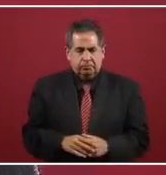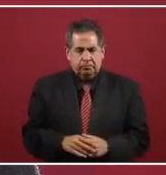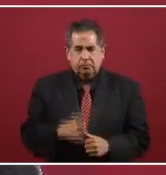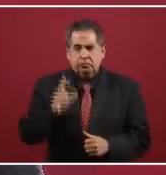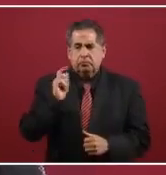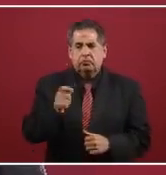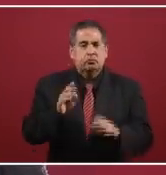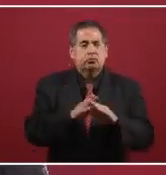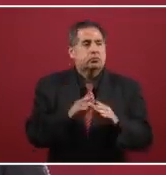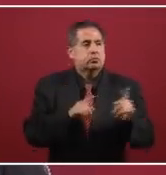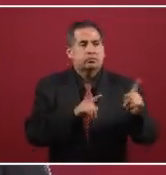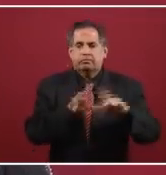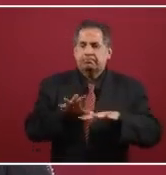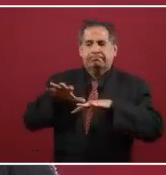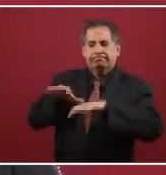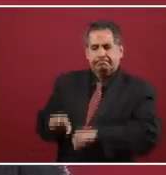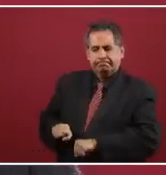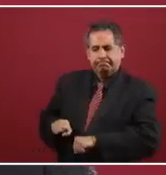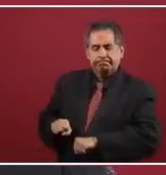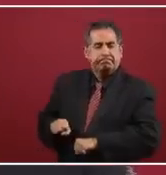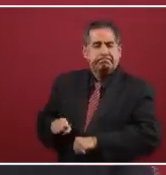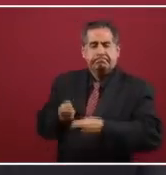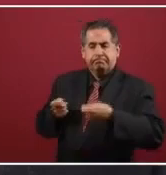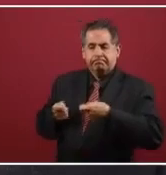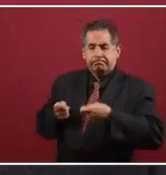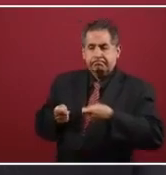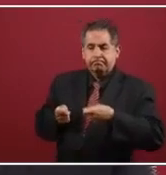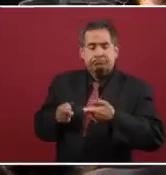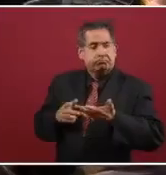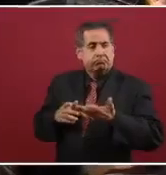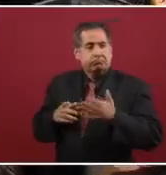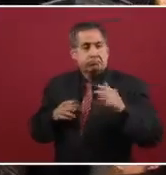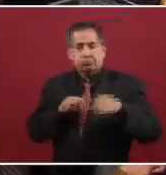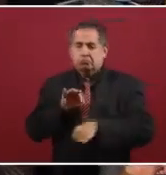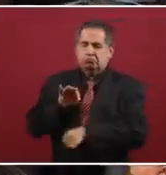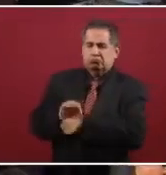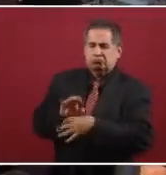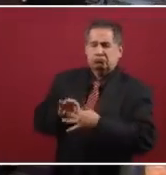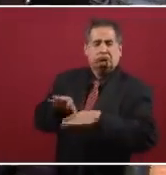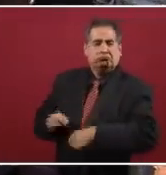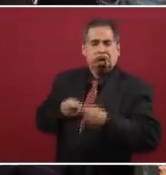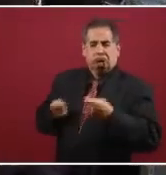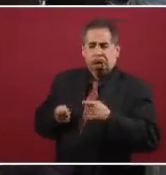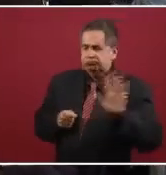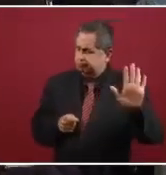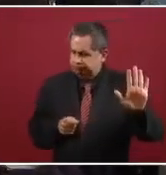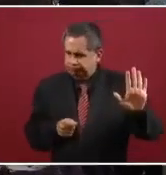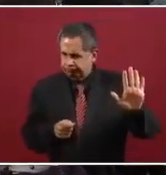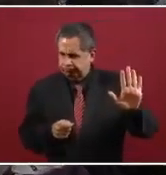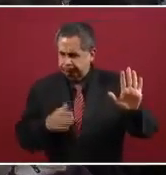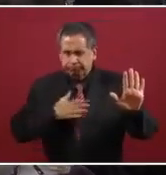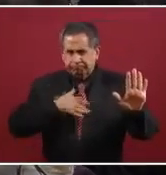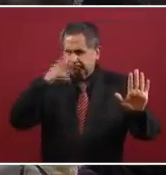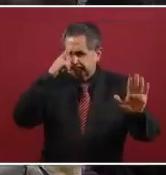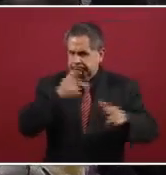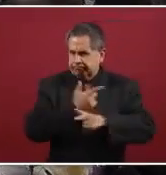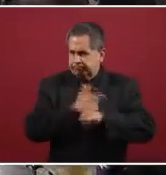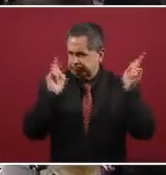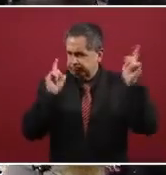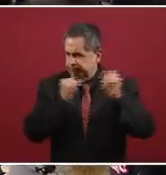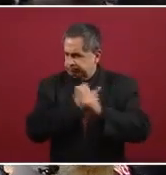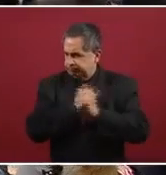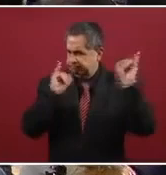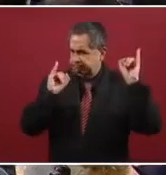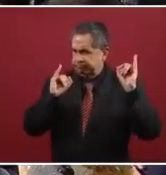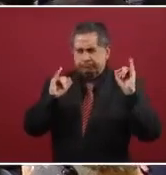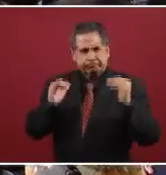como una colonia o como un protectorado. México es un país libre, independiente,